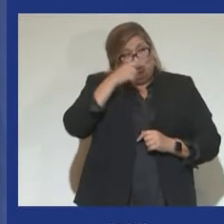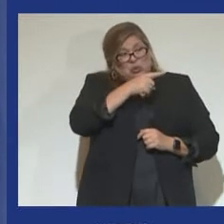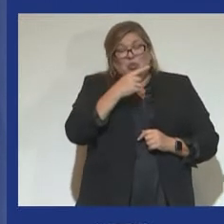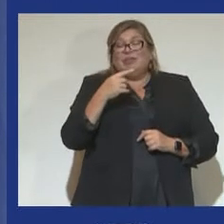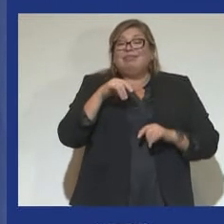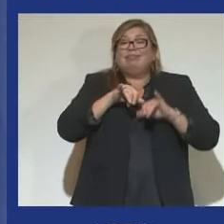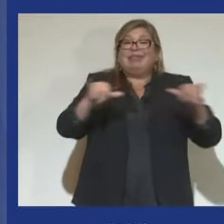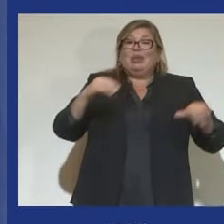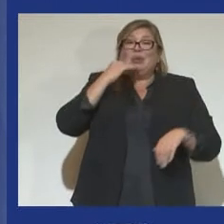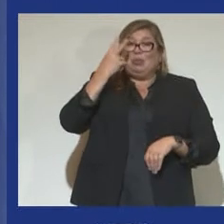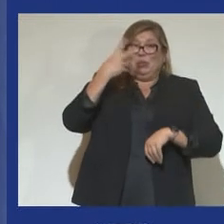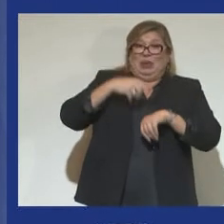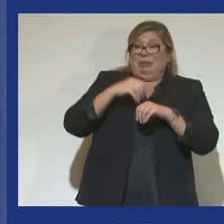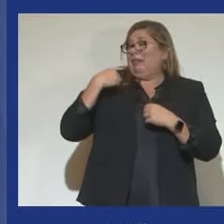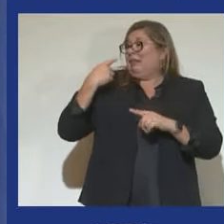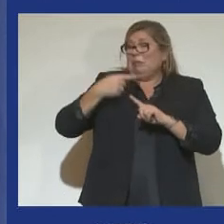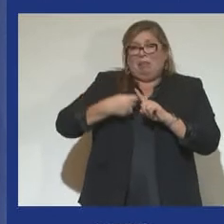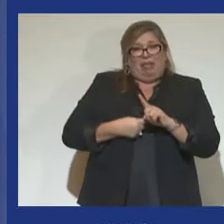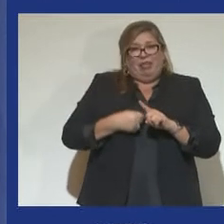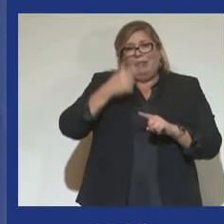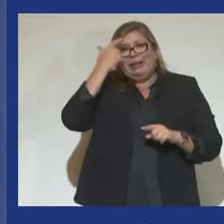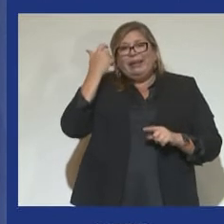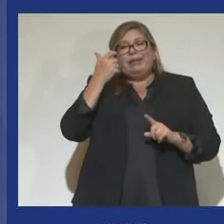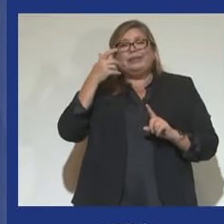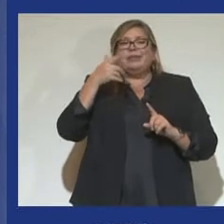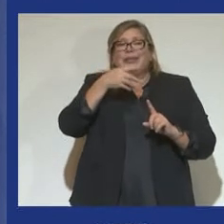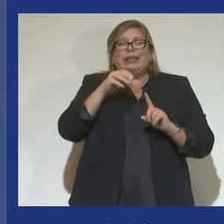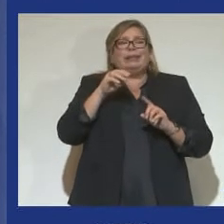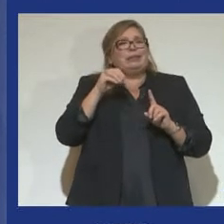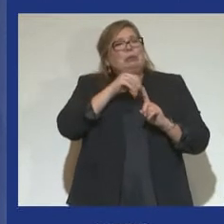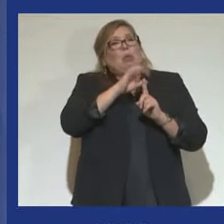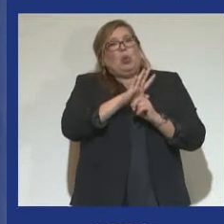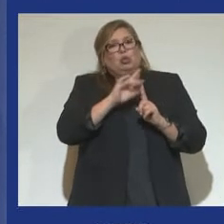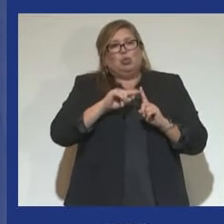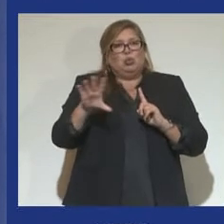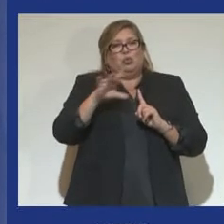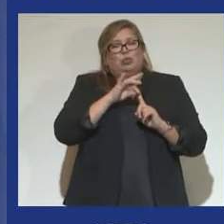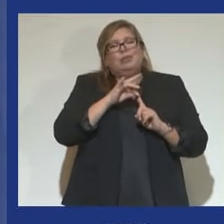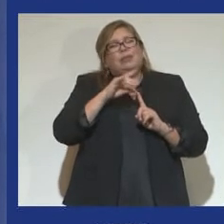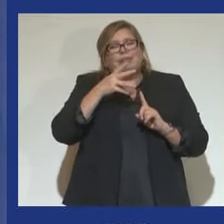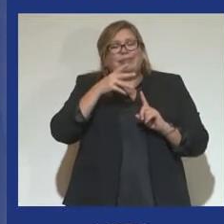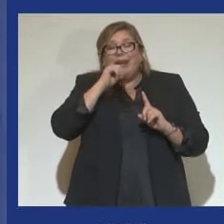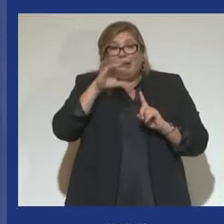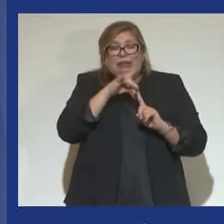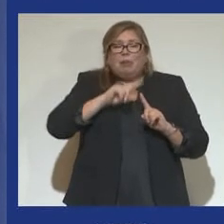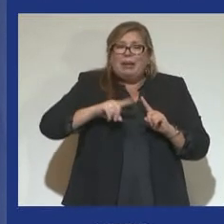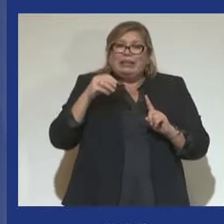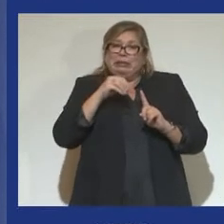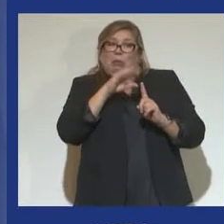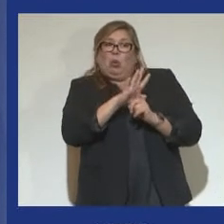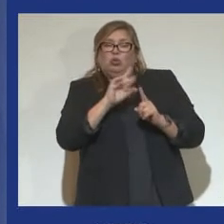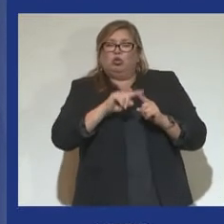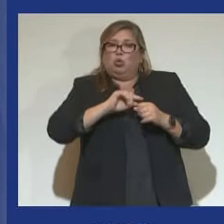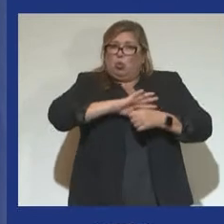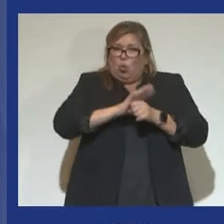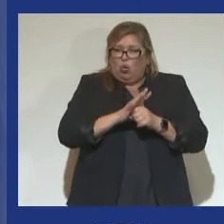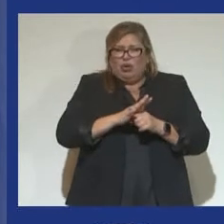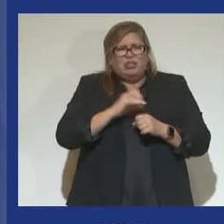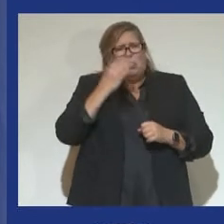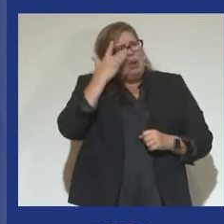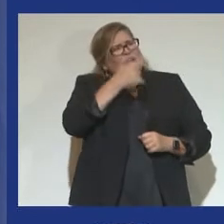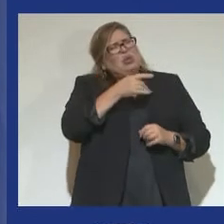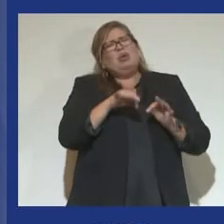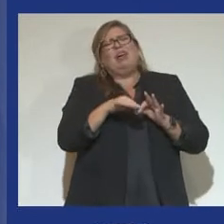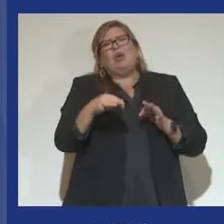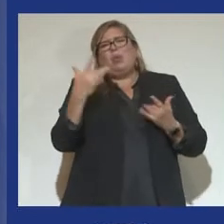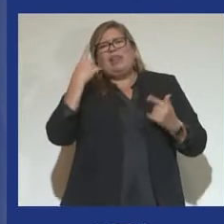ponerse en cuarentena por estar expuesto al coral virus corona porque sientes que es más apropiado que